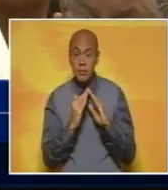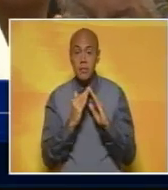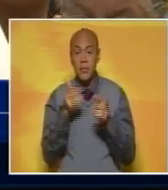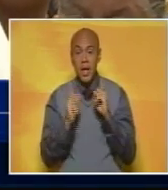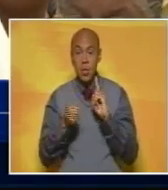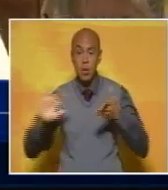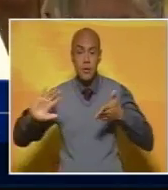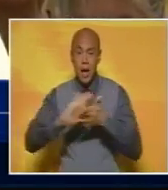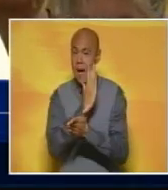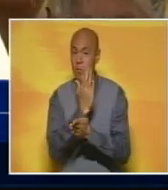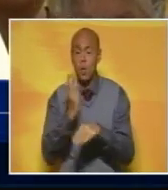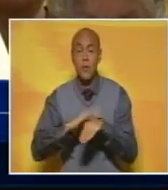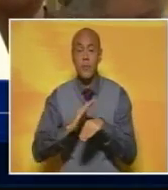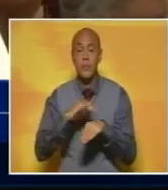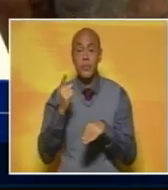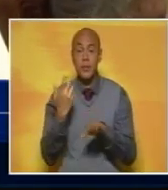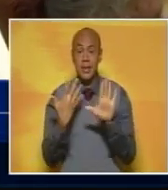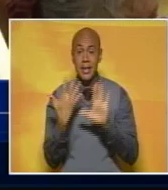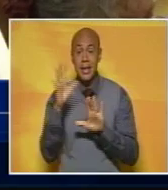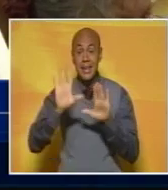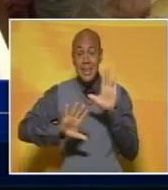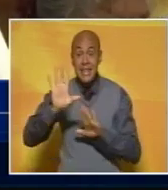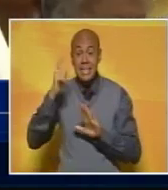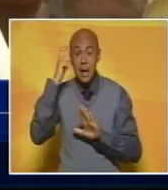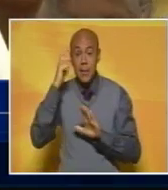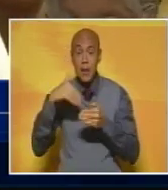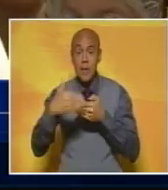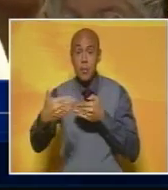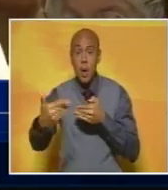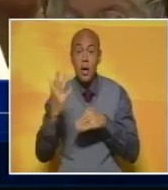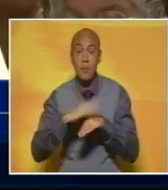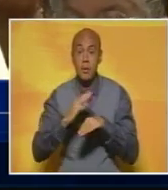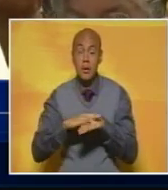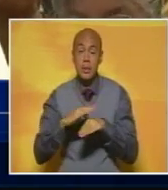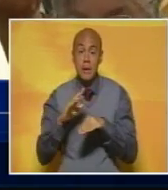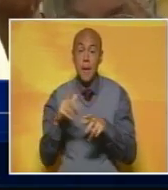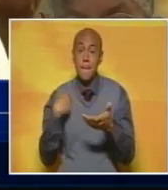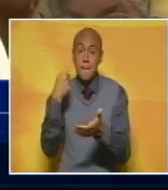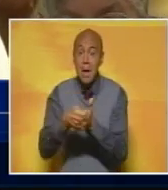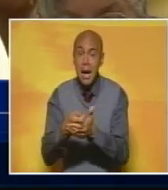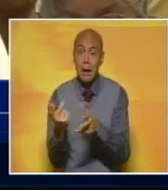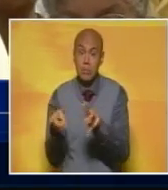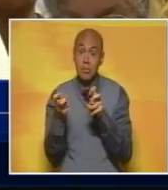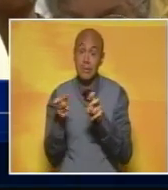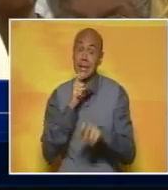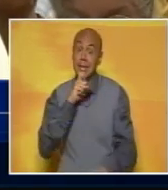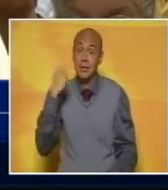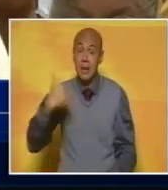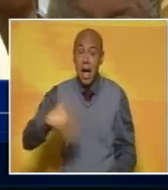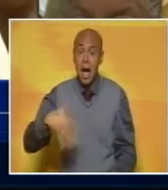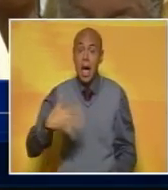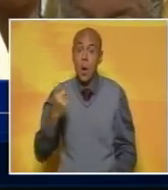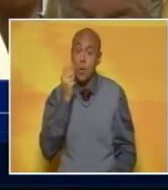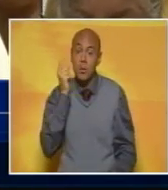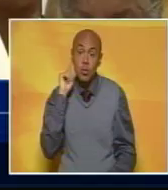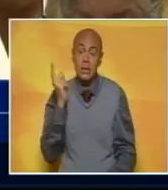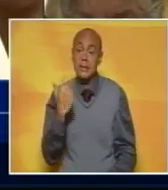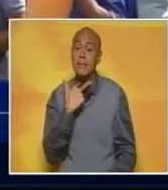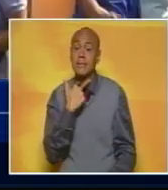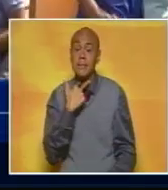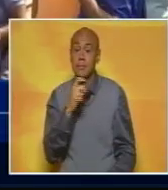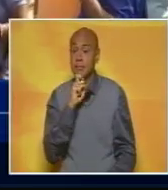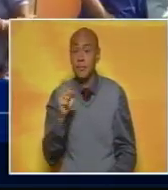fueron eliminados. Entregan 15, 20 días después y cobran un montón de dinero que muchos vecinos no tenemos para